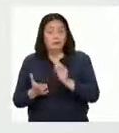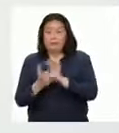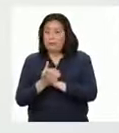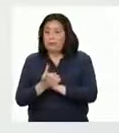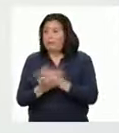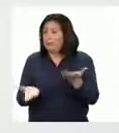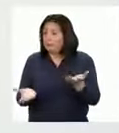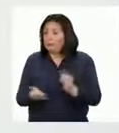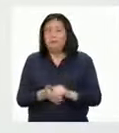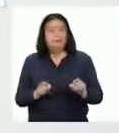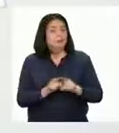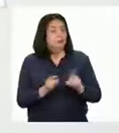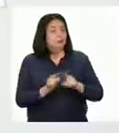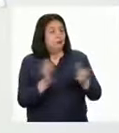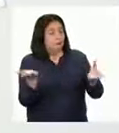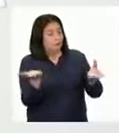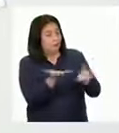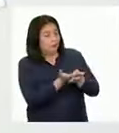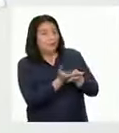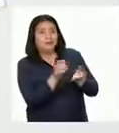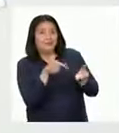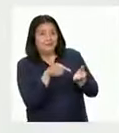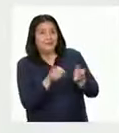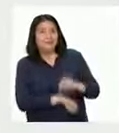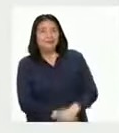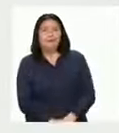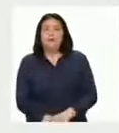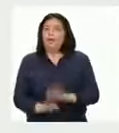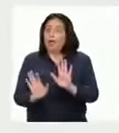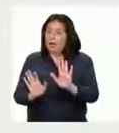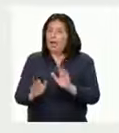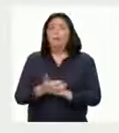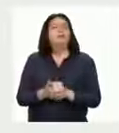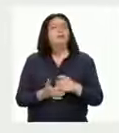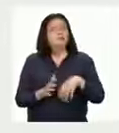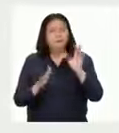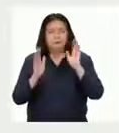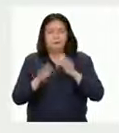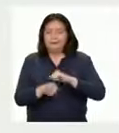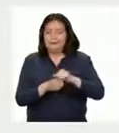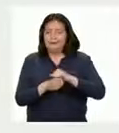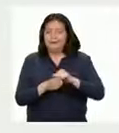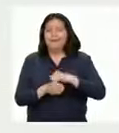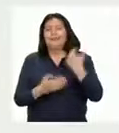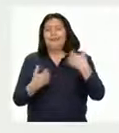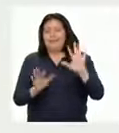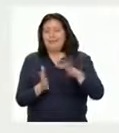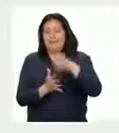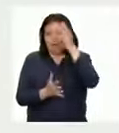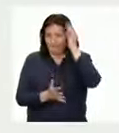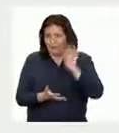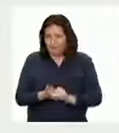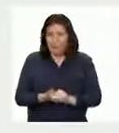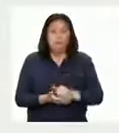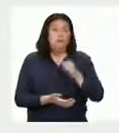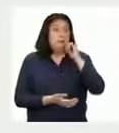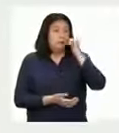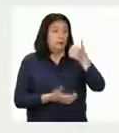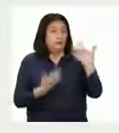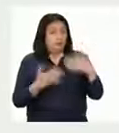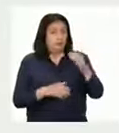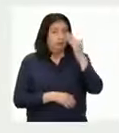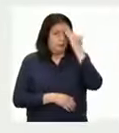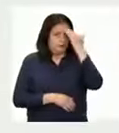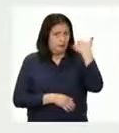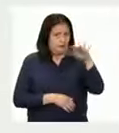compañeros y compañeras y conservarla en sus portafolios. Pero sobre todo pongan en práctica todo lo aprendido. Para mañana ya debes